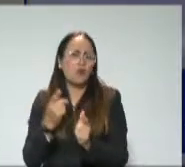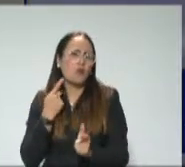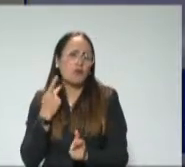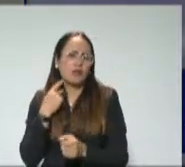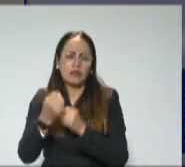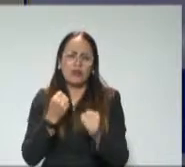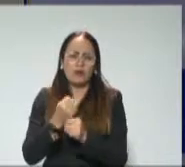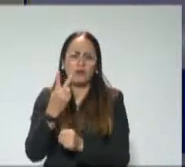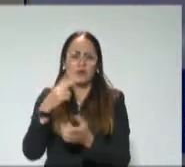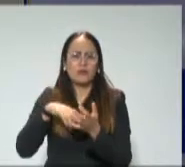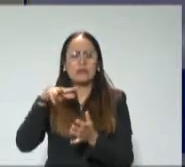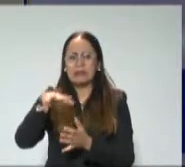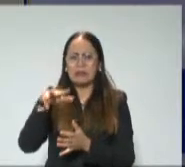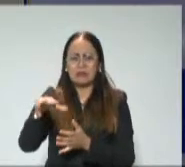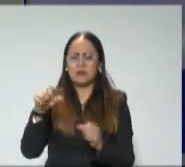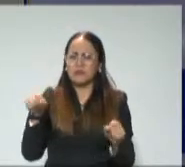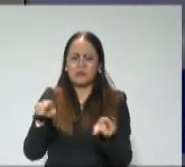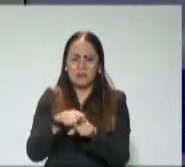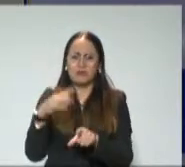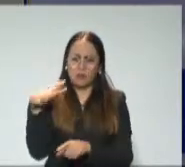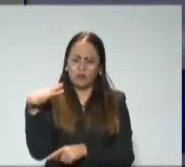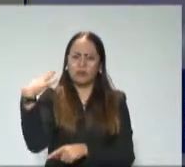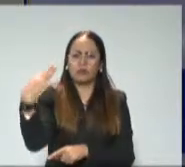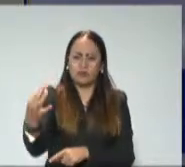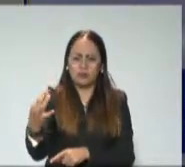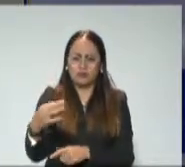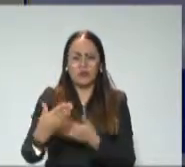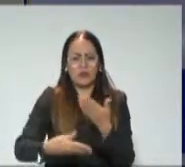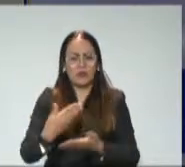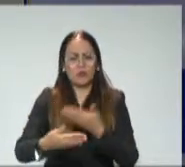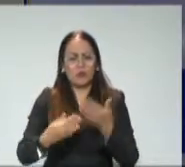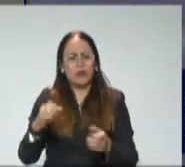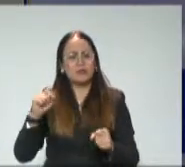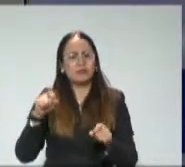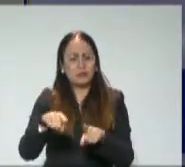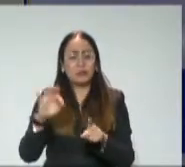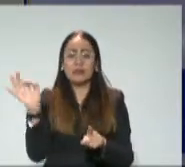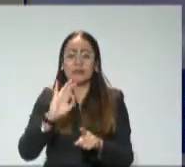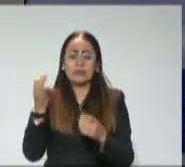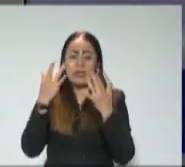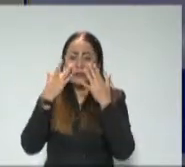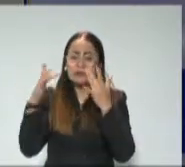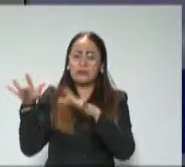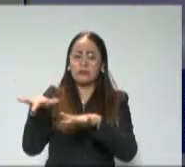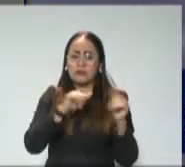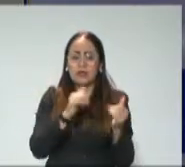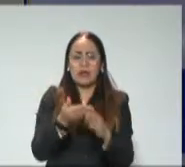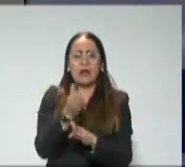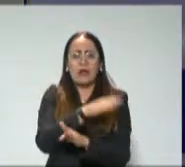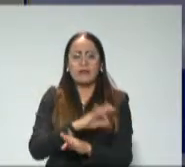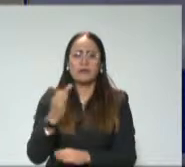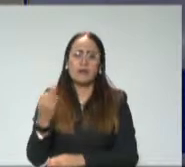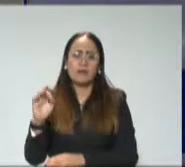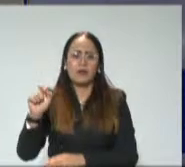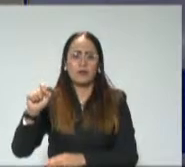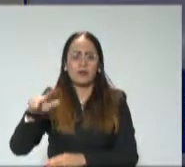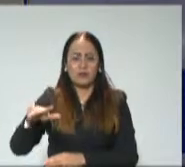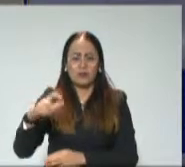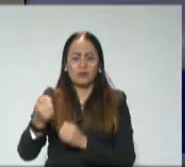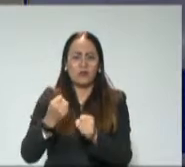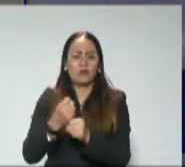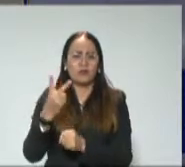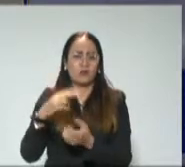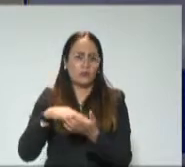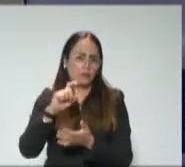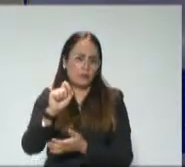2018 se los haya presentado salvo que haya renunciado antes del 28 de febrero de